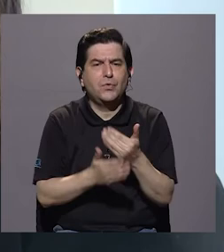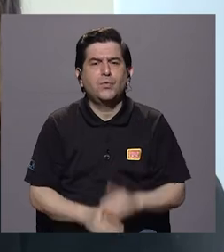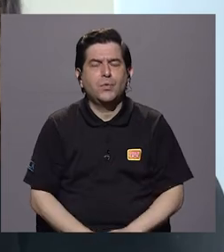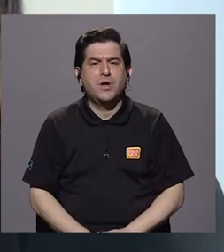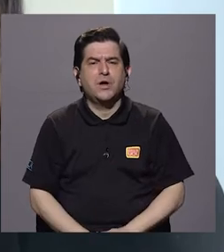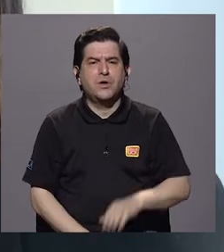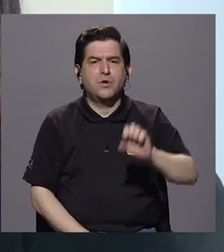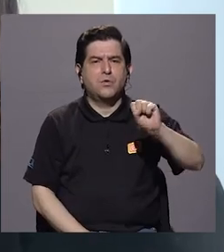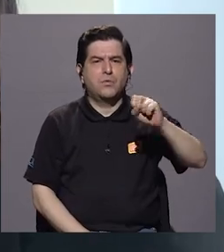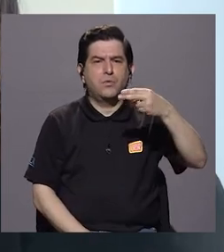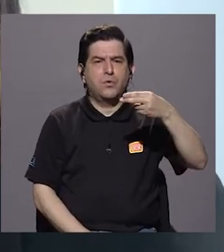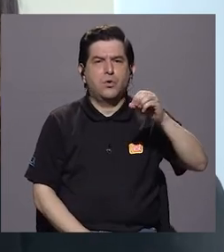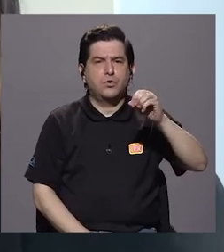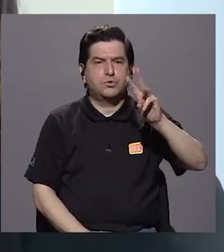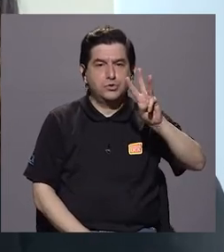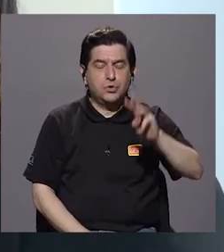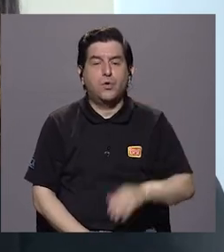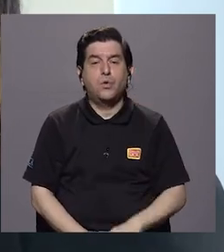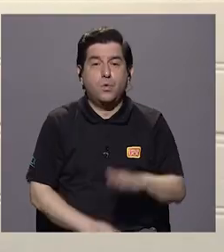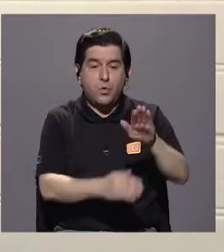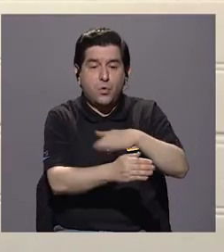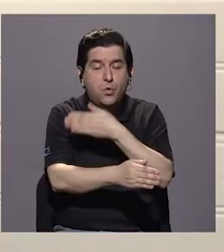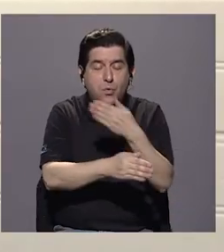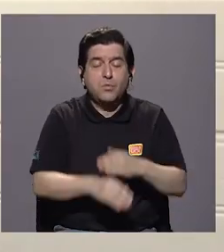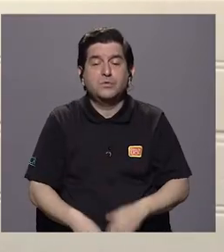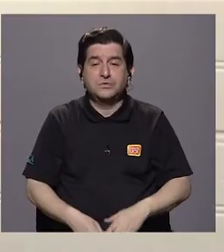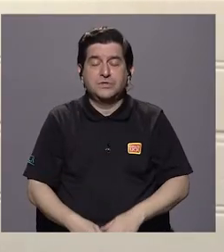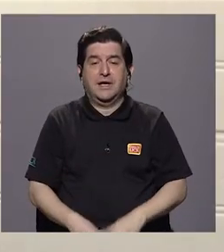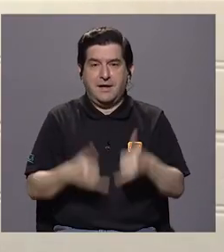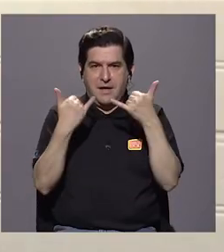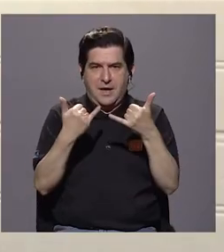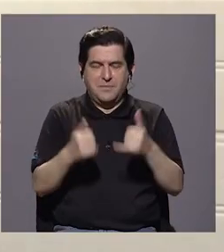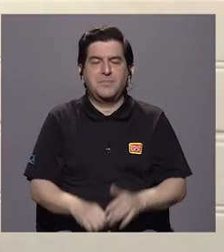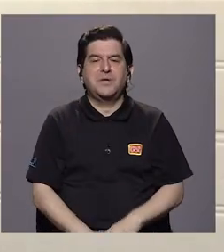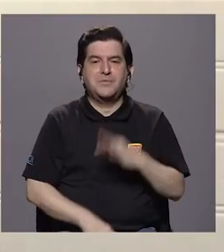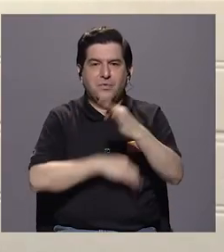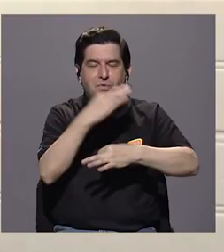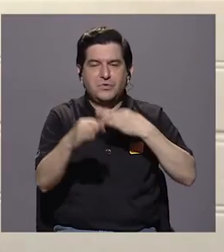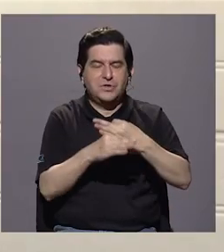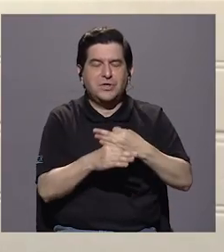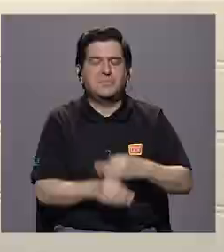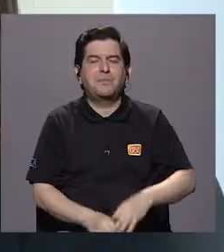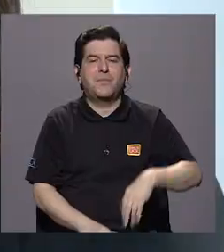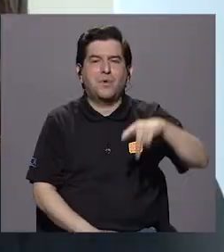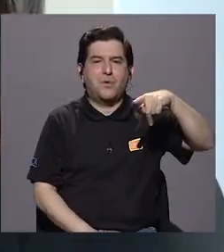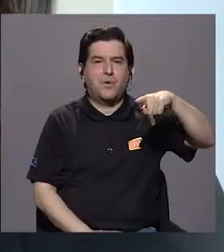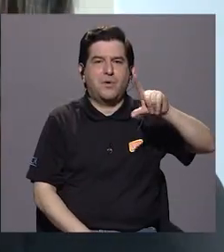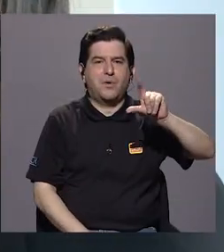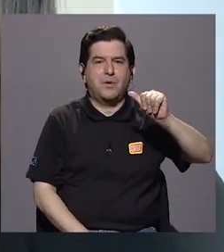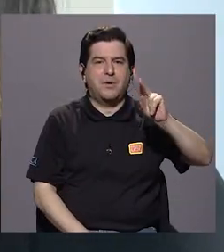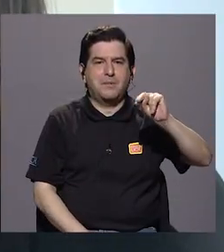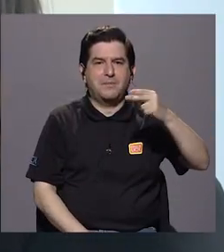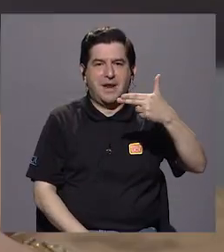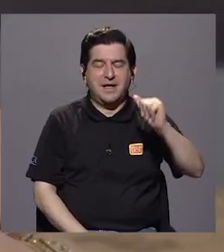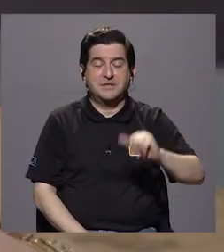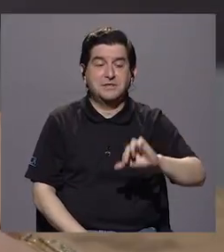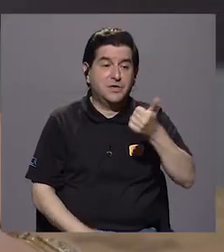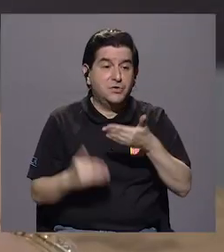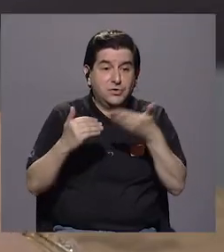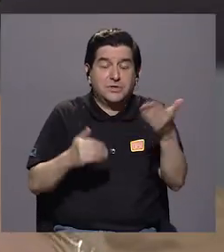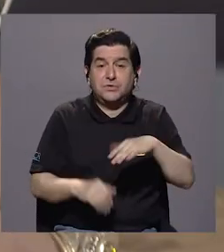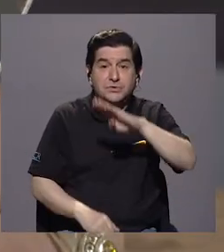a ser con músicos en vivo para sí. Música Plancha. Y viene algo muy diferente que nunca me han